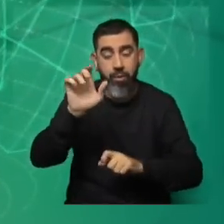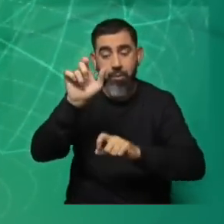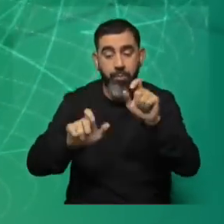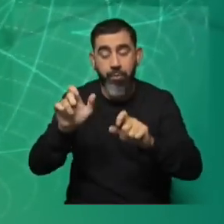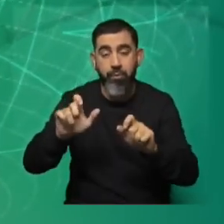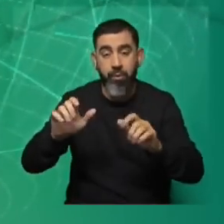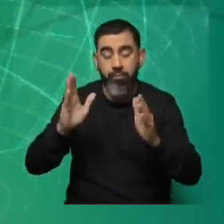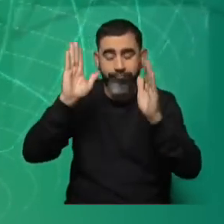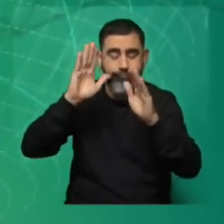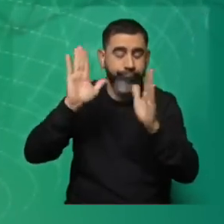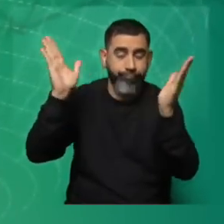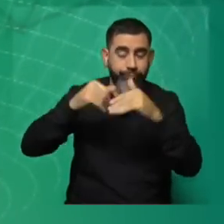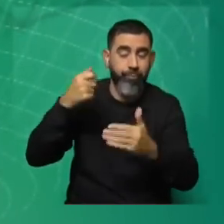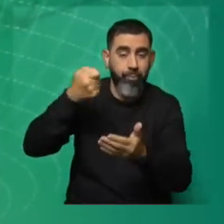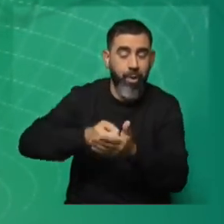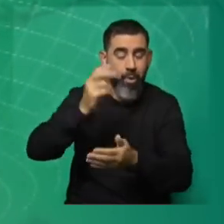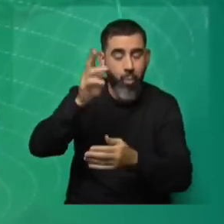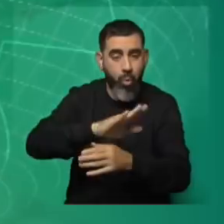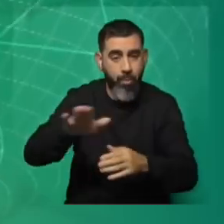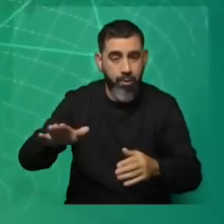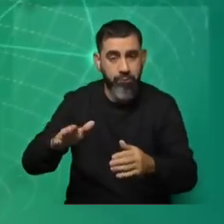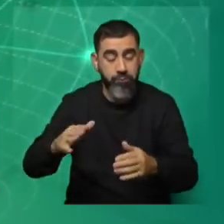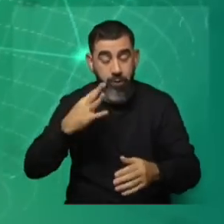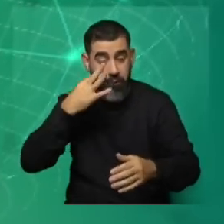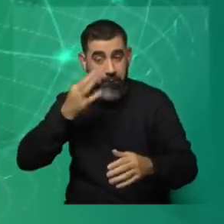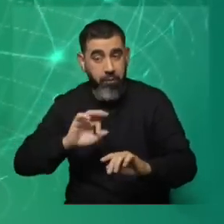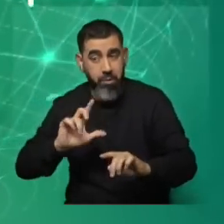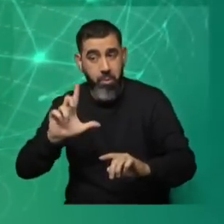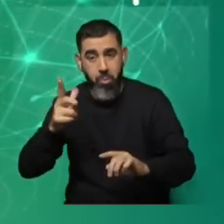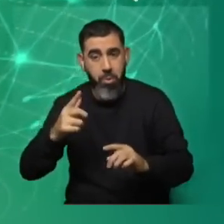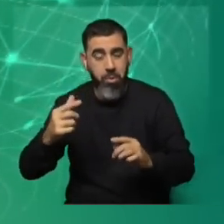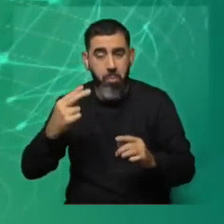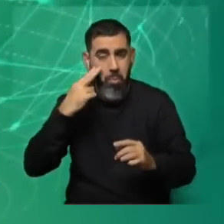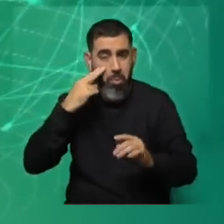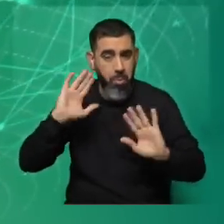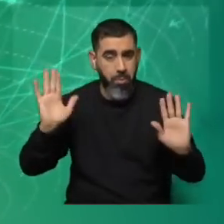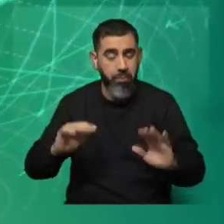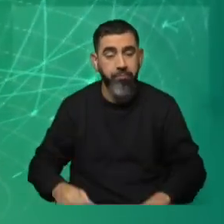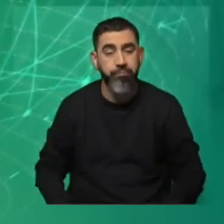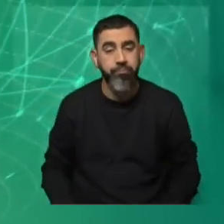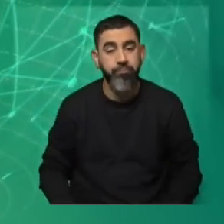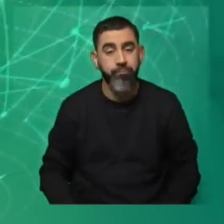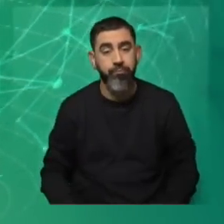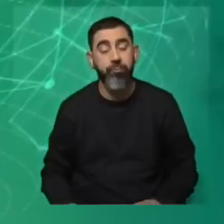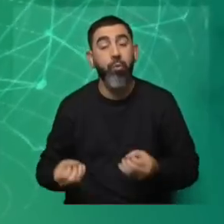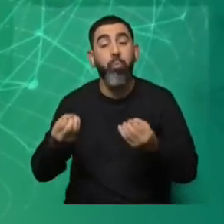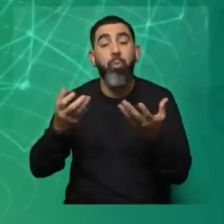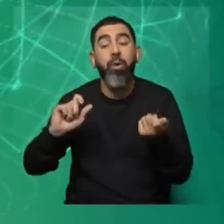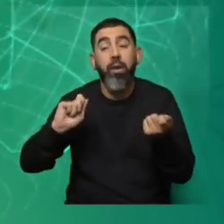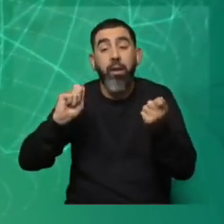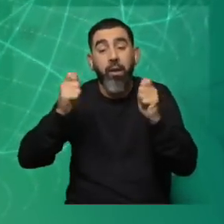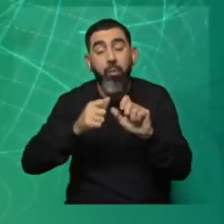deudores que se consideran irrecuperables honestamente no le veo la contraindicación porque una vez que está reestructurada